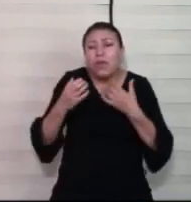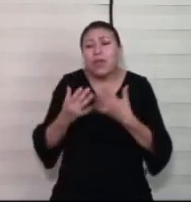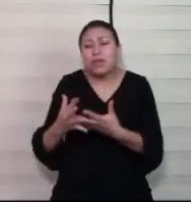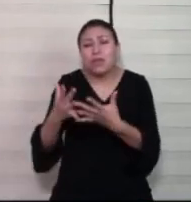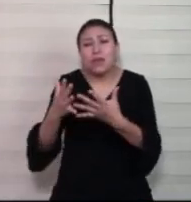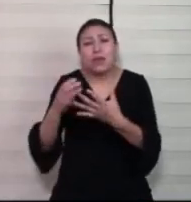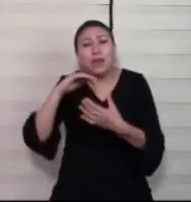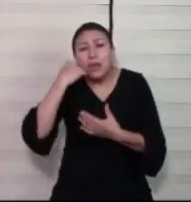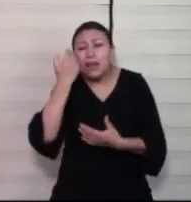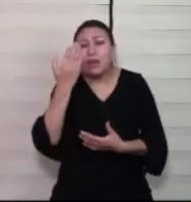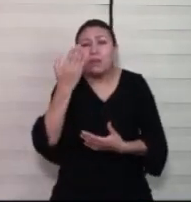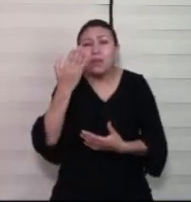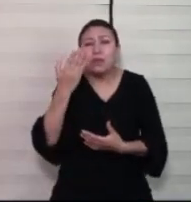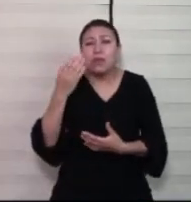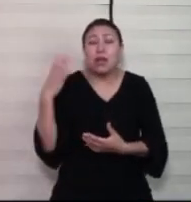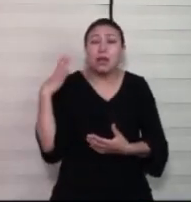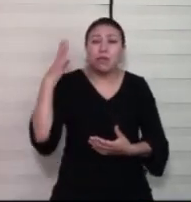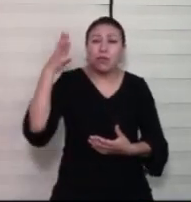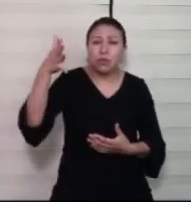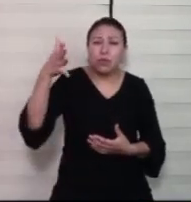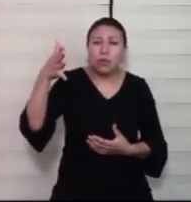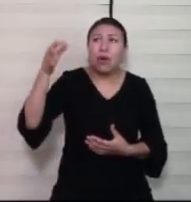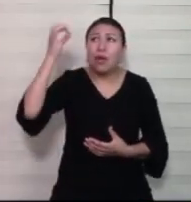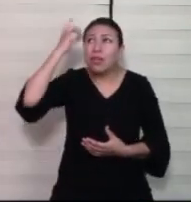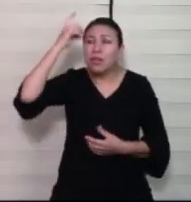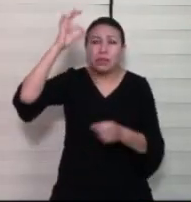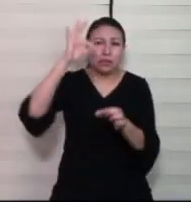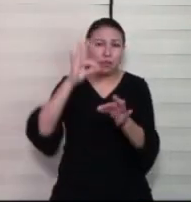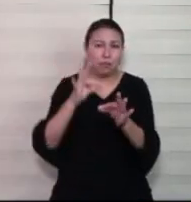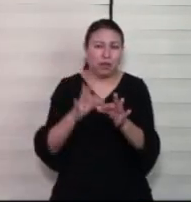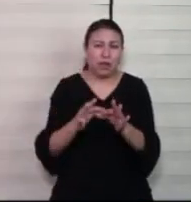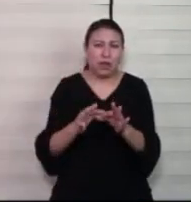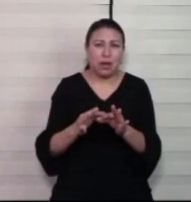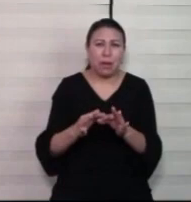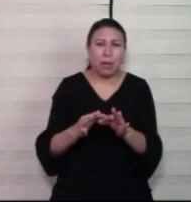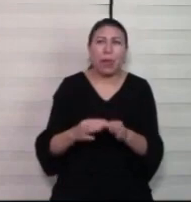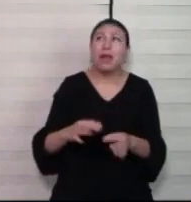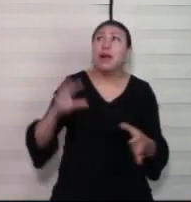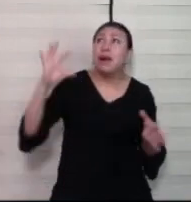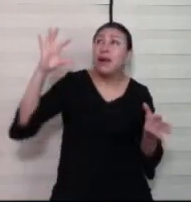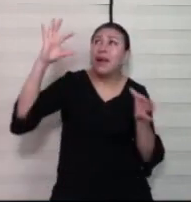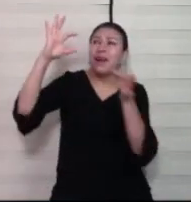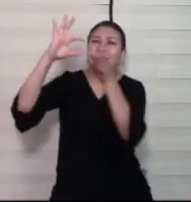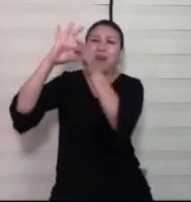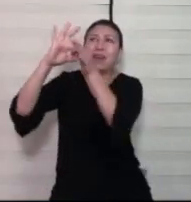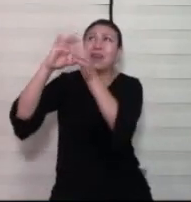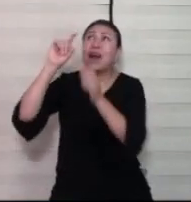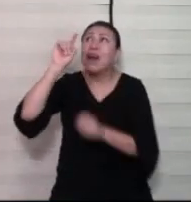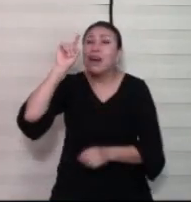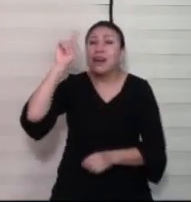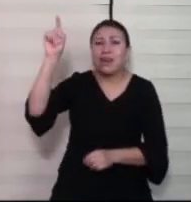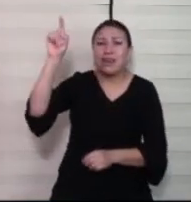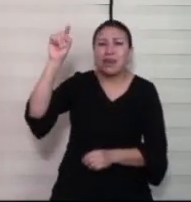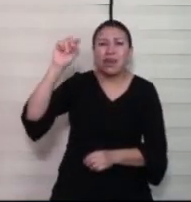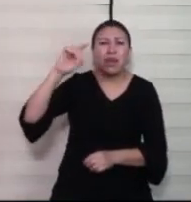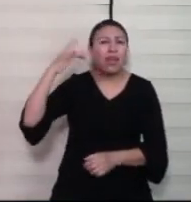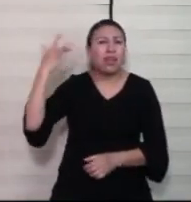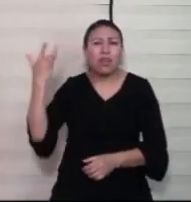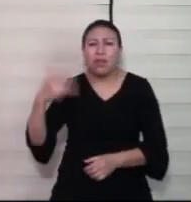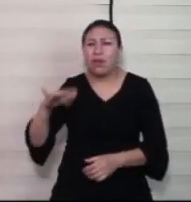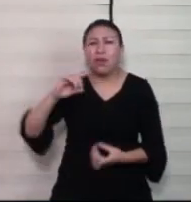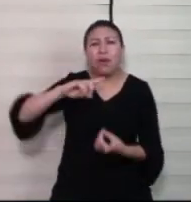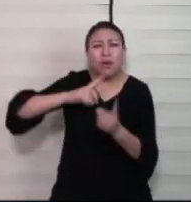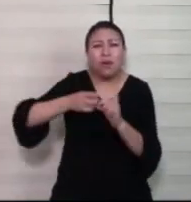Dios. Ahí dice, no habrá enfermedad, no habrá dolor, no habrá muerte, pero no